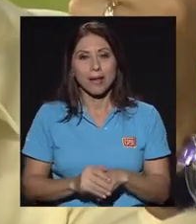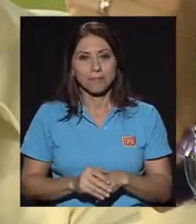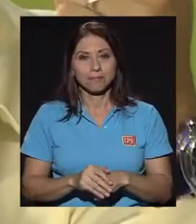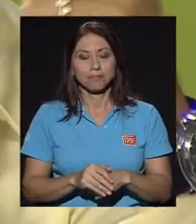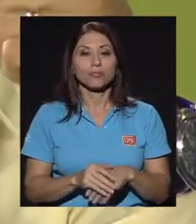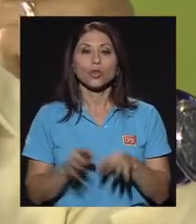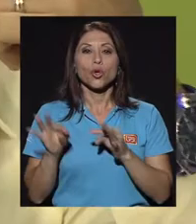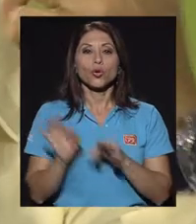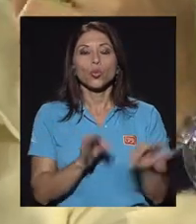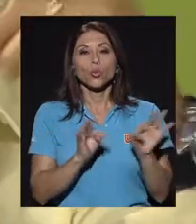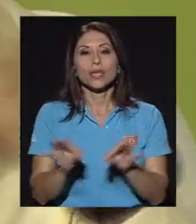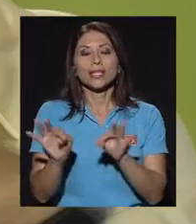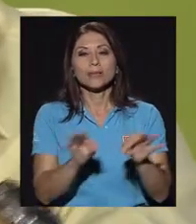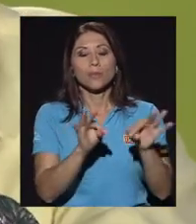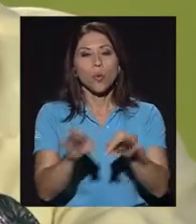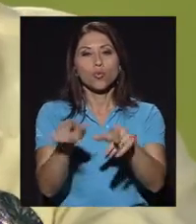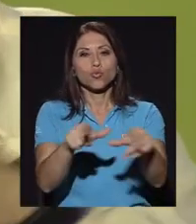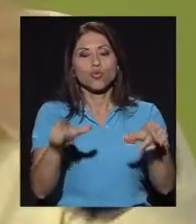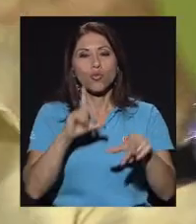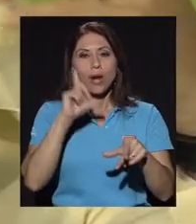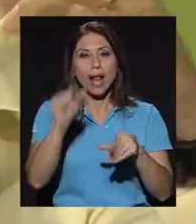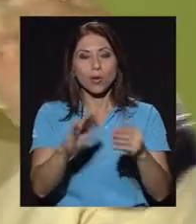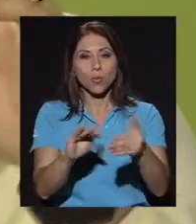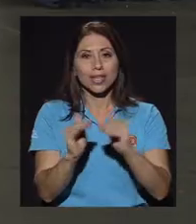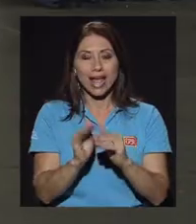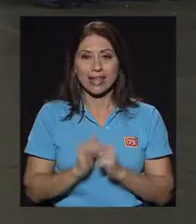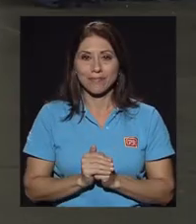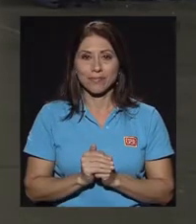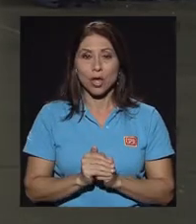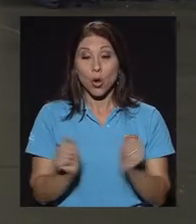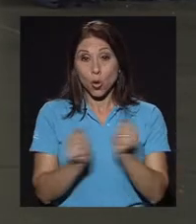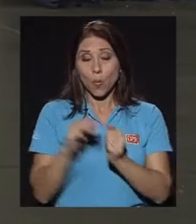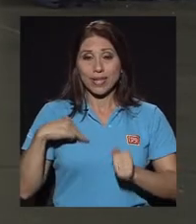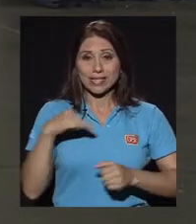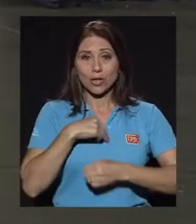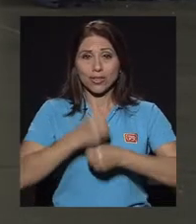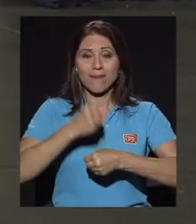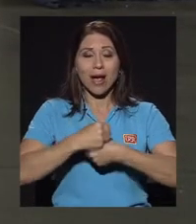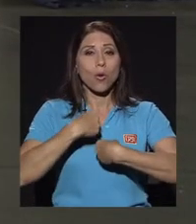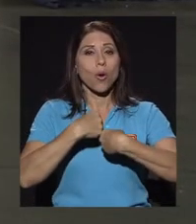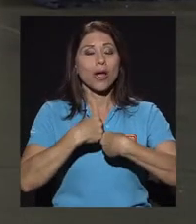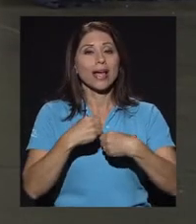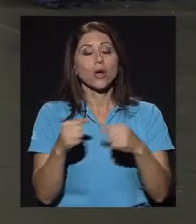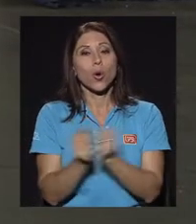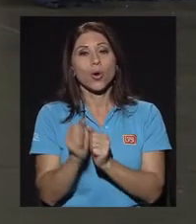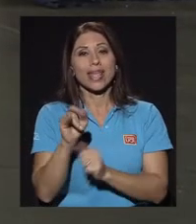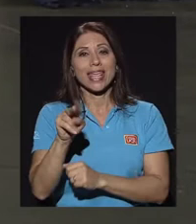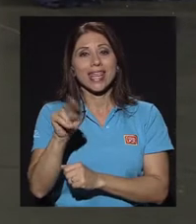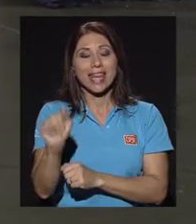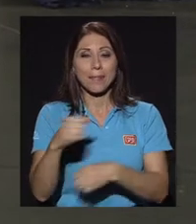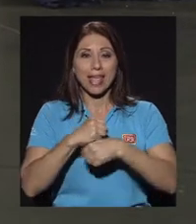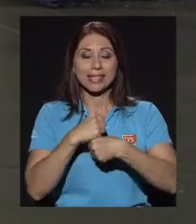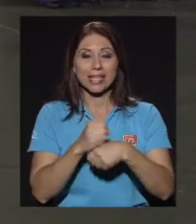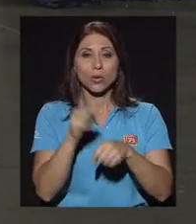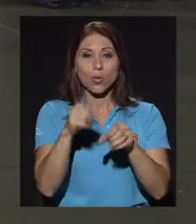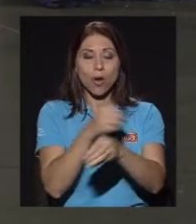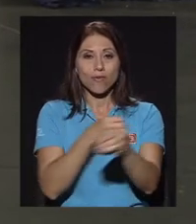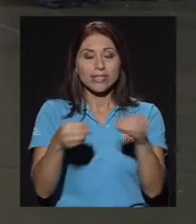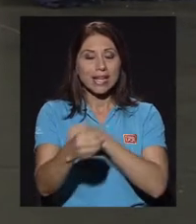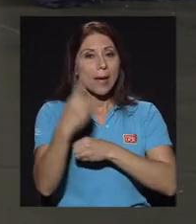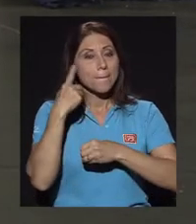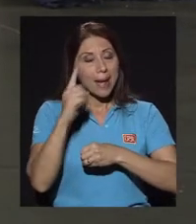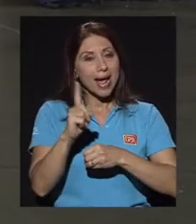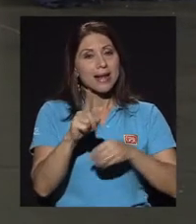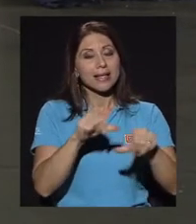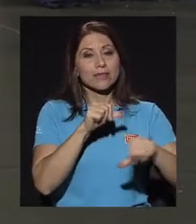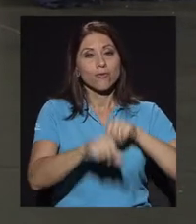turismo rural comunitario, crear una oficina coordinadora con el Ministerio de Trabajo y el INAH para enlazar los esfuerzos